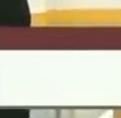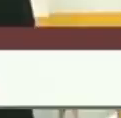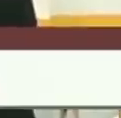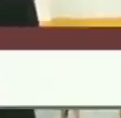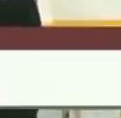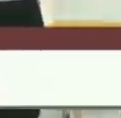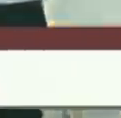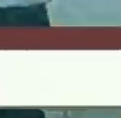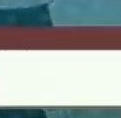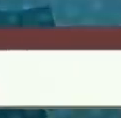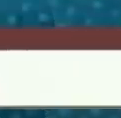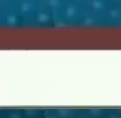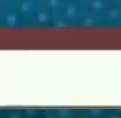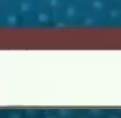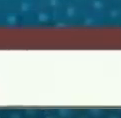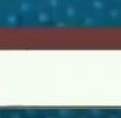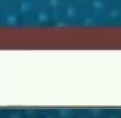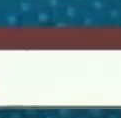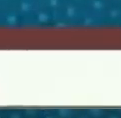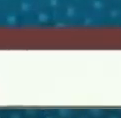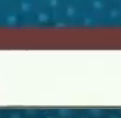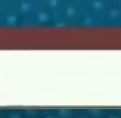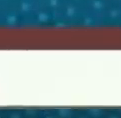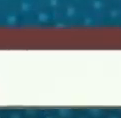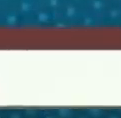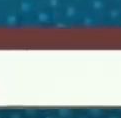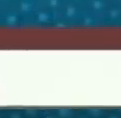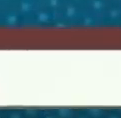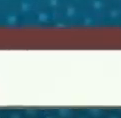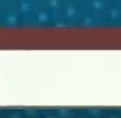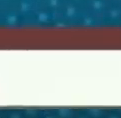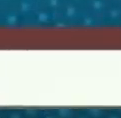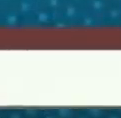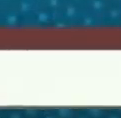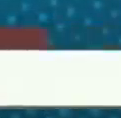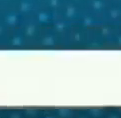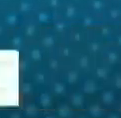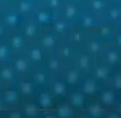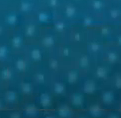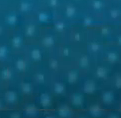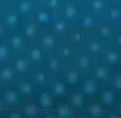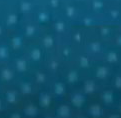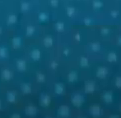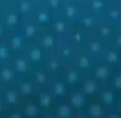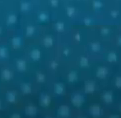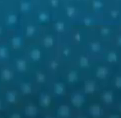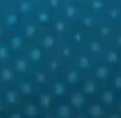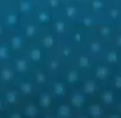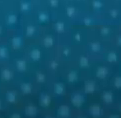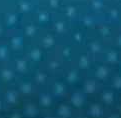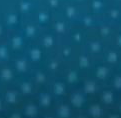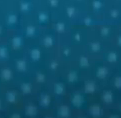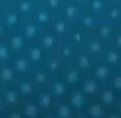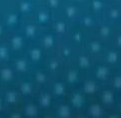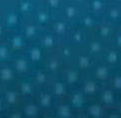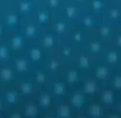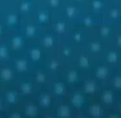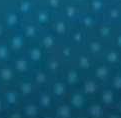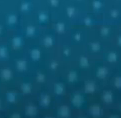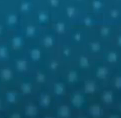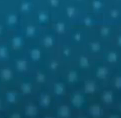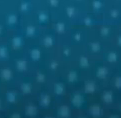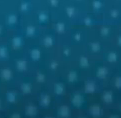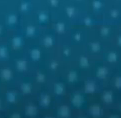partícula que pueda traer propia. ¿Qué hacen con todo ese producto que le separan al grano? ¿Tiene algún uso? Tiene, claro, eso lo sacamos